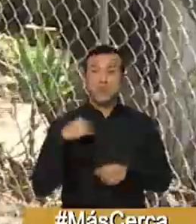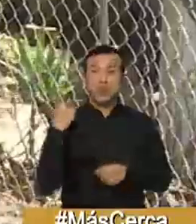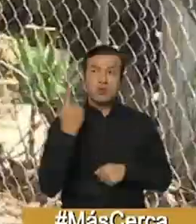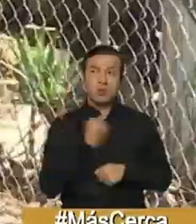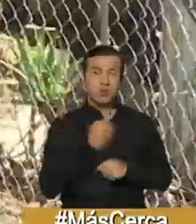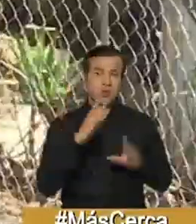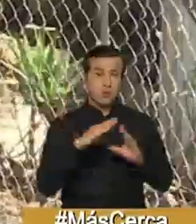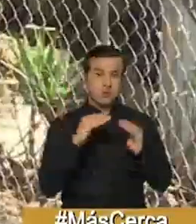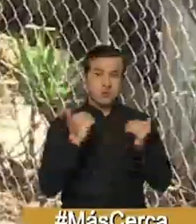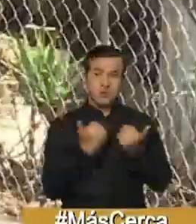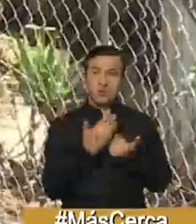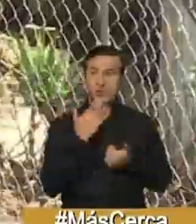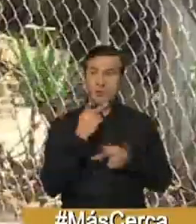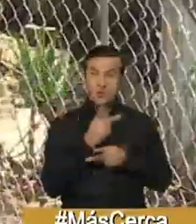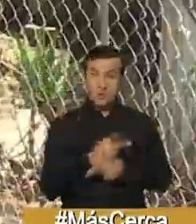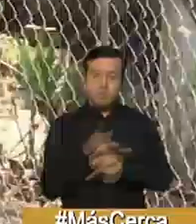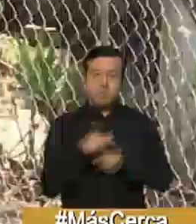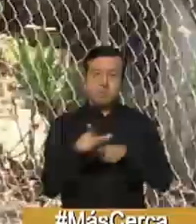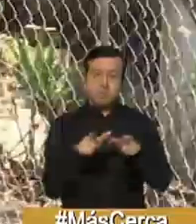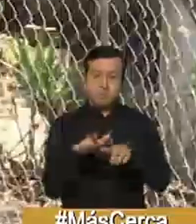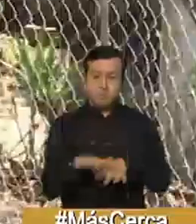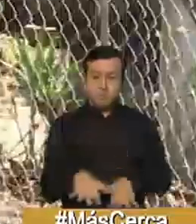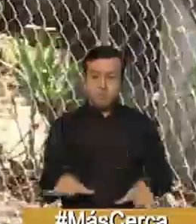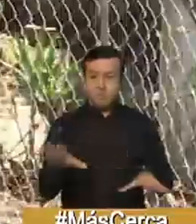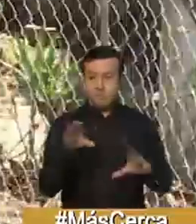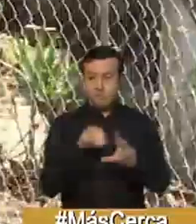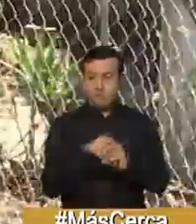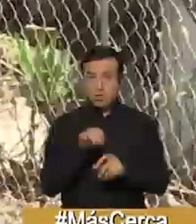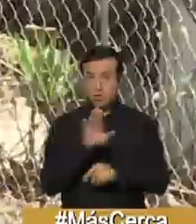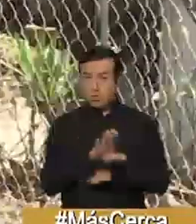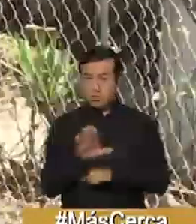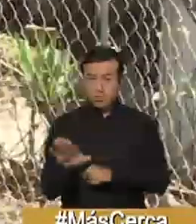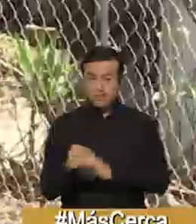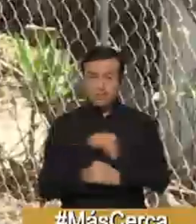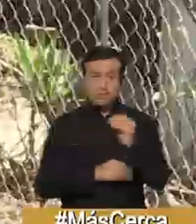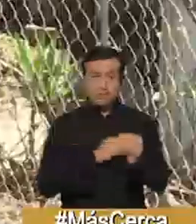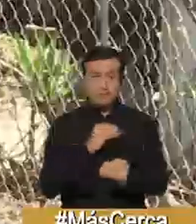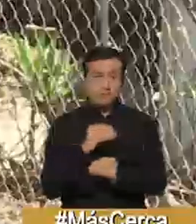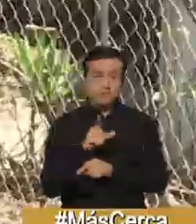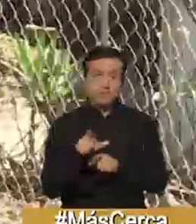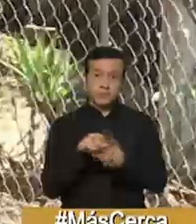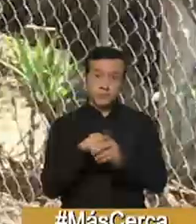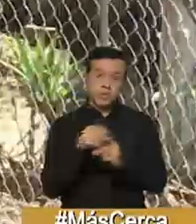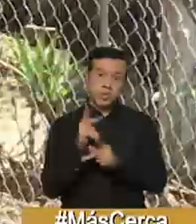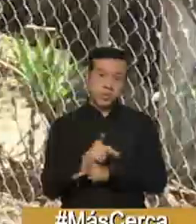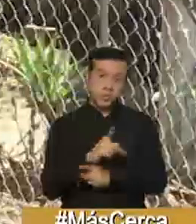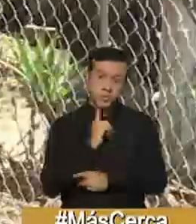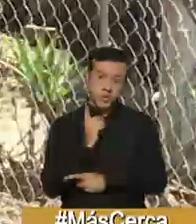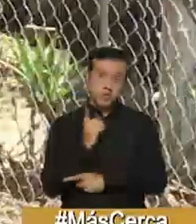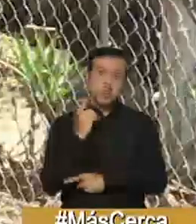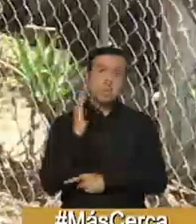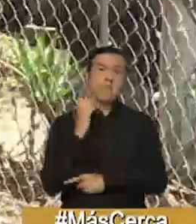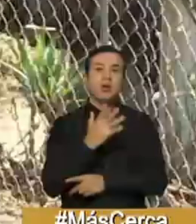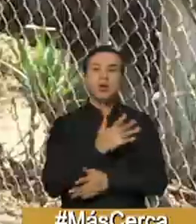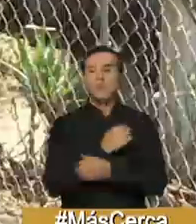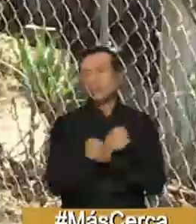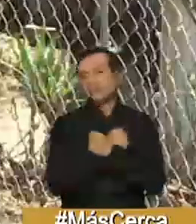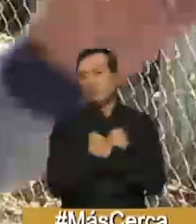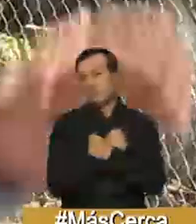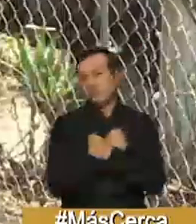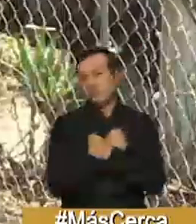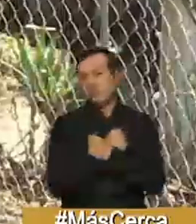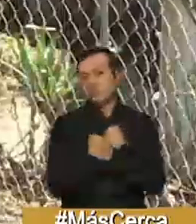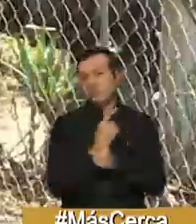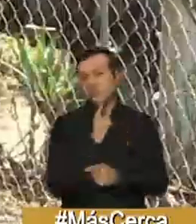Comité Promejoras hacemos es darles un espacio para que ellos puedan tenerles, cuidarles, darles el amor. Aquí mismo